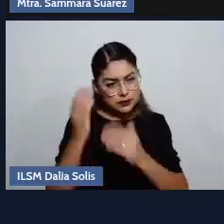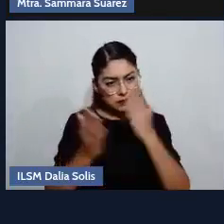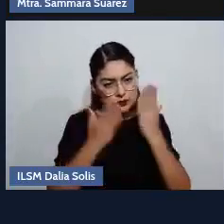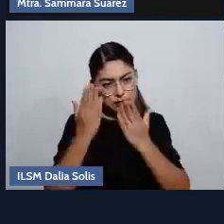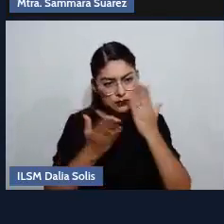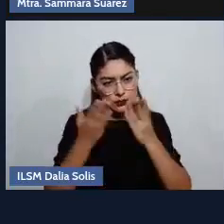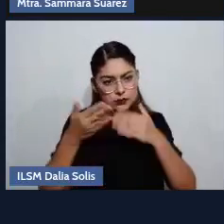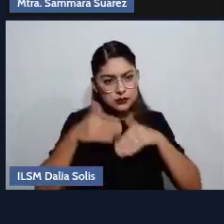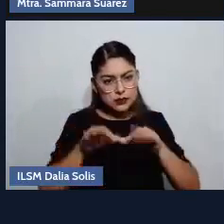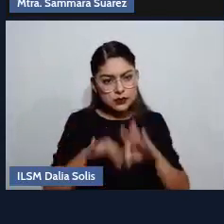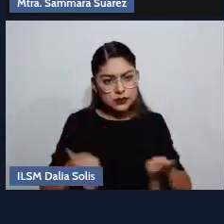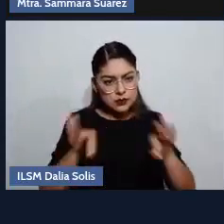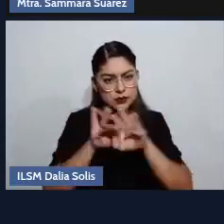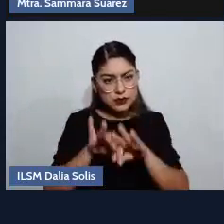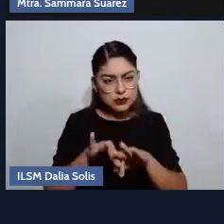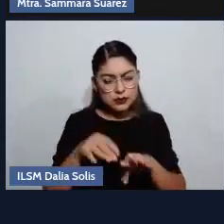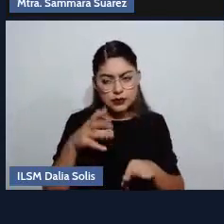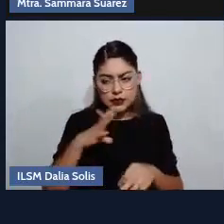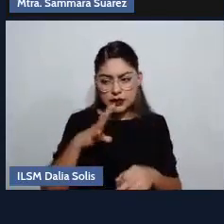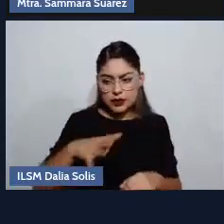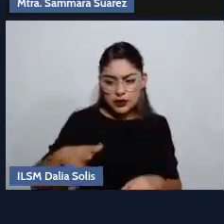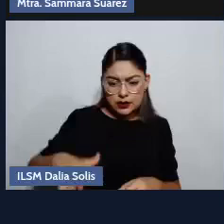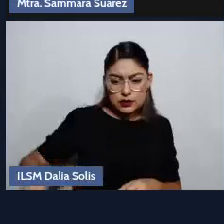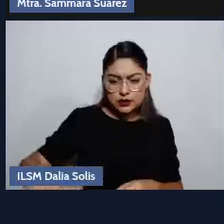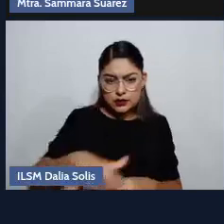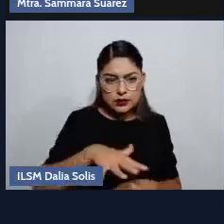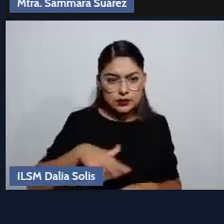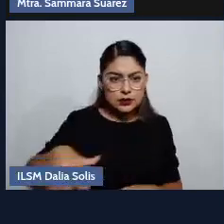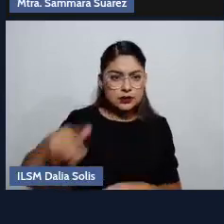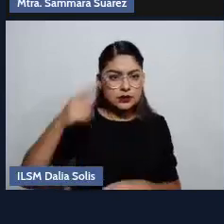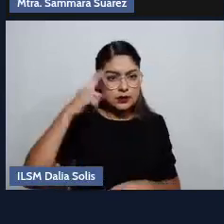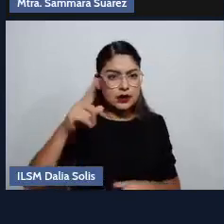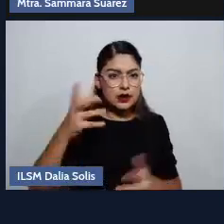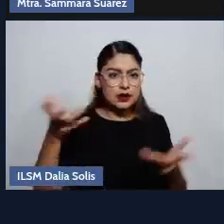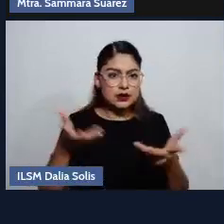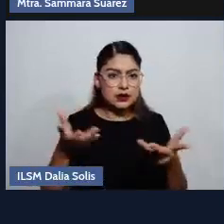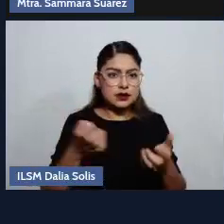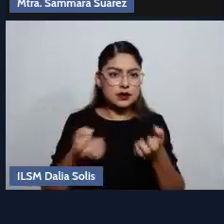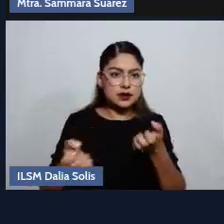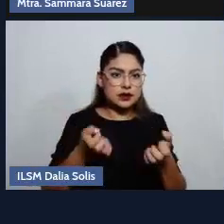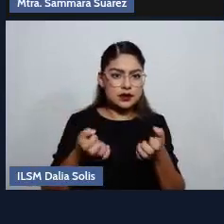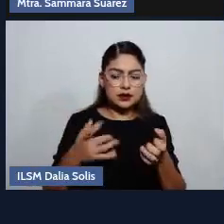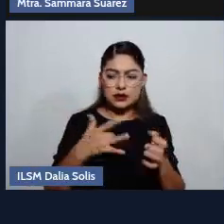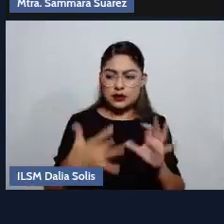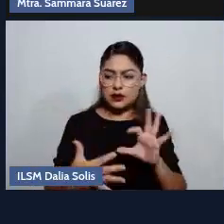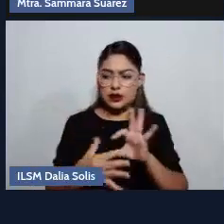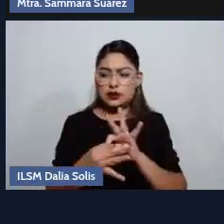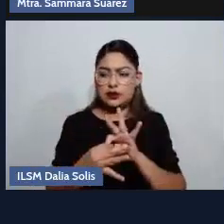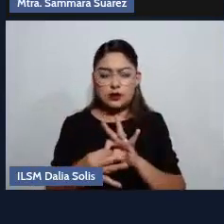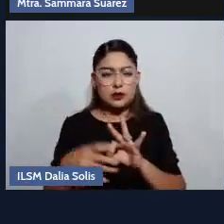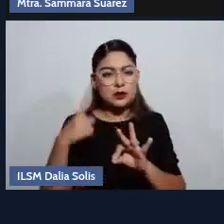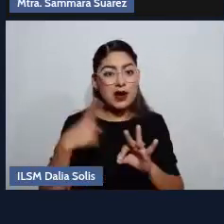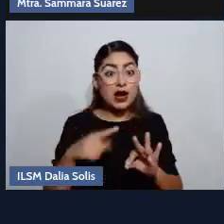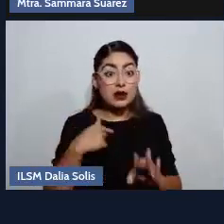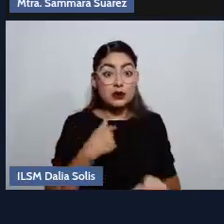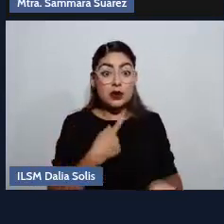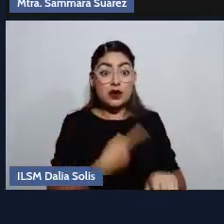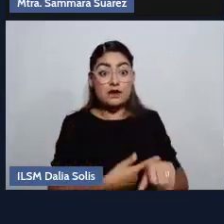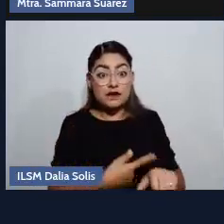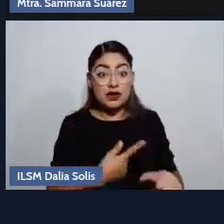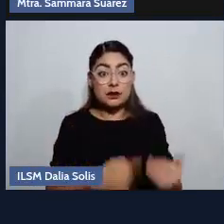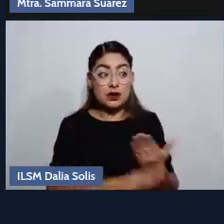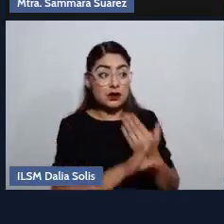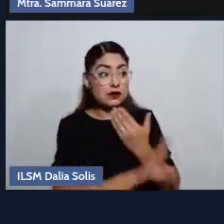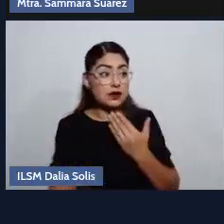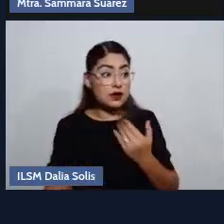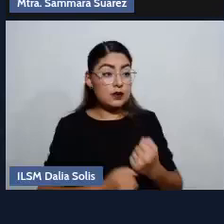un espacio para realizar actividad física y su impacto en la prevención del sobrepeso y la obesidad.